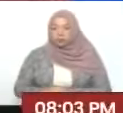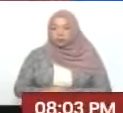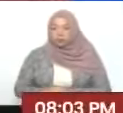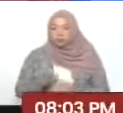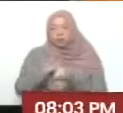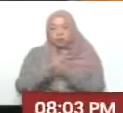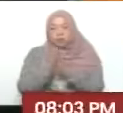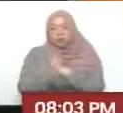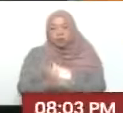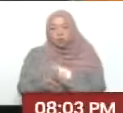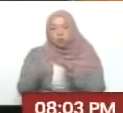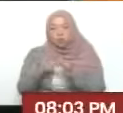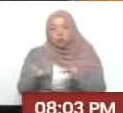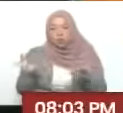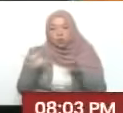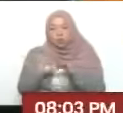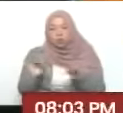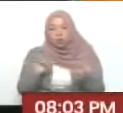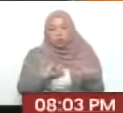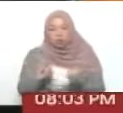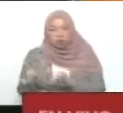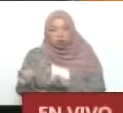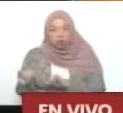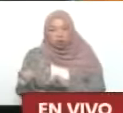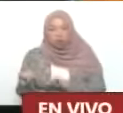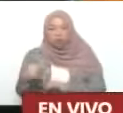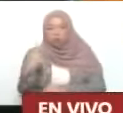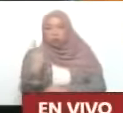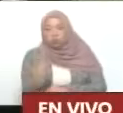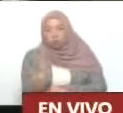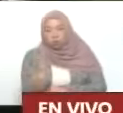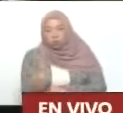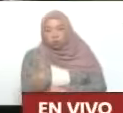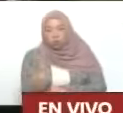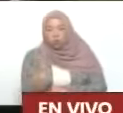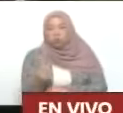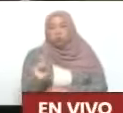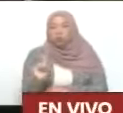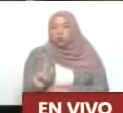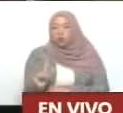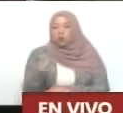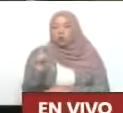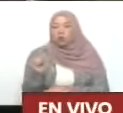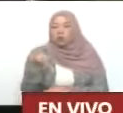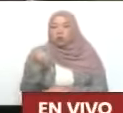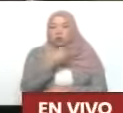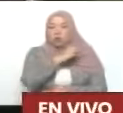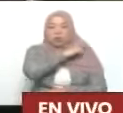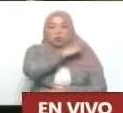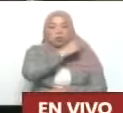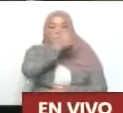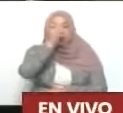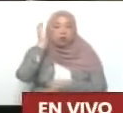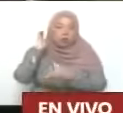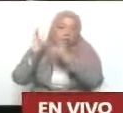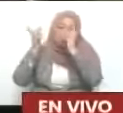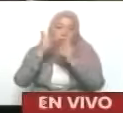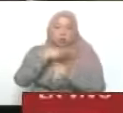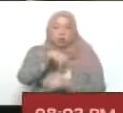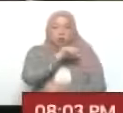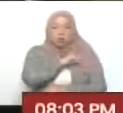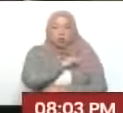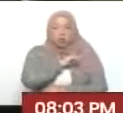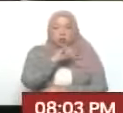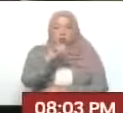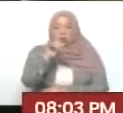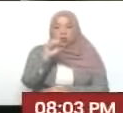terminar, me cuentan, y quiero señalar dos cosas. Una, la máxima representante en España de Milei es Isabel